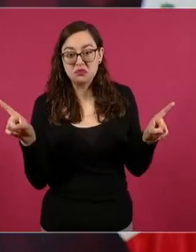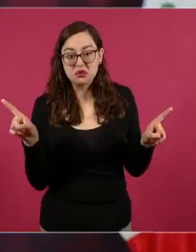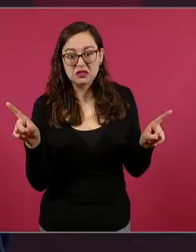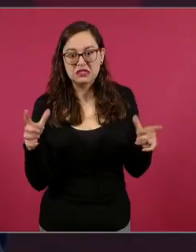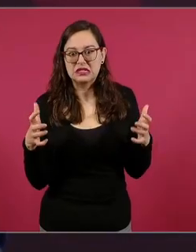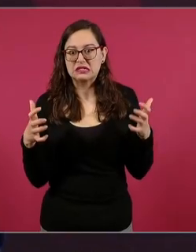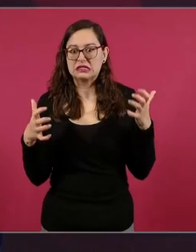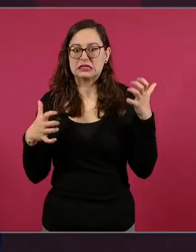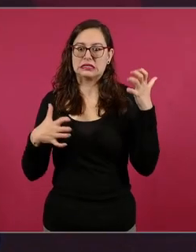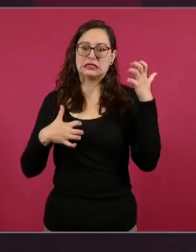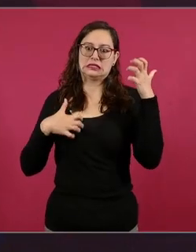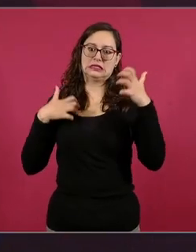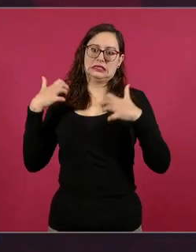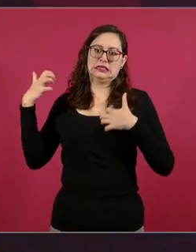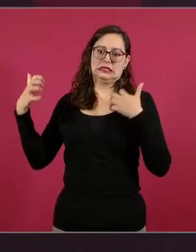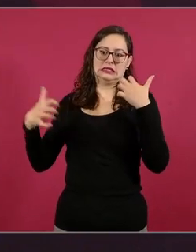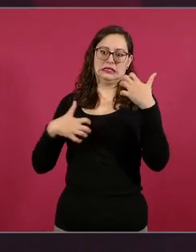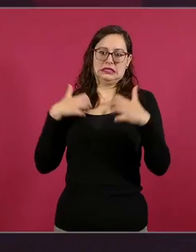Y